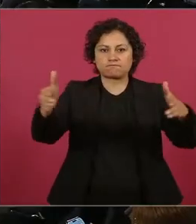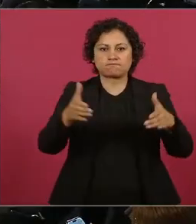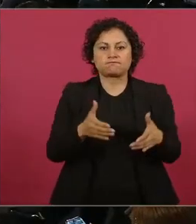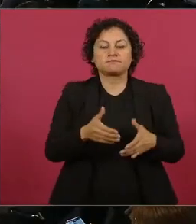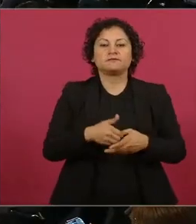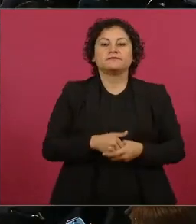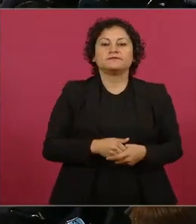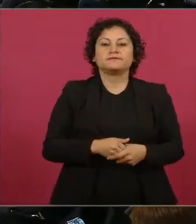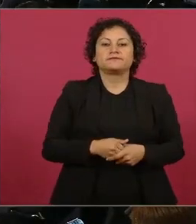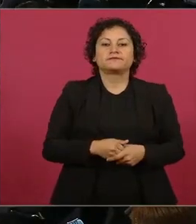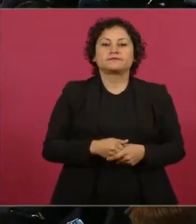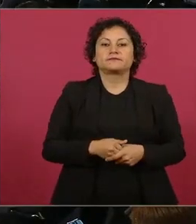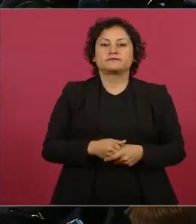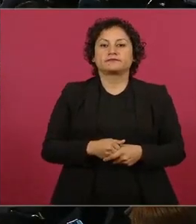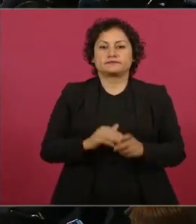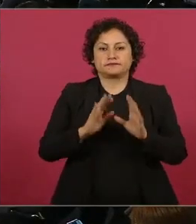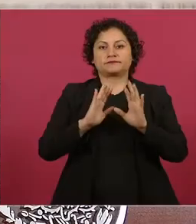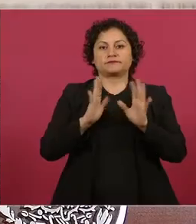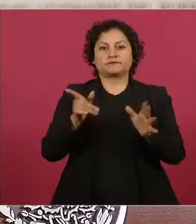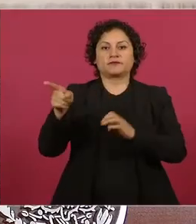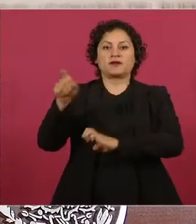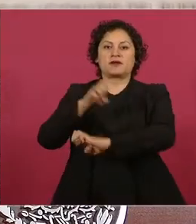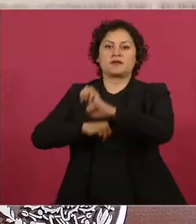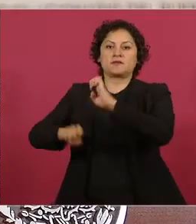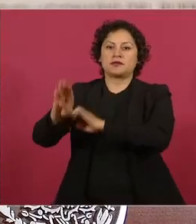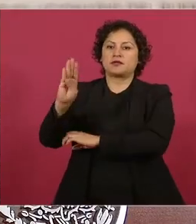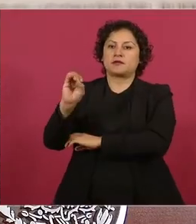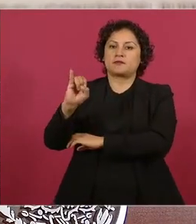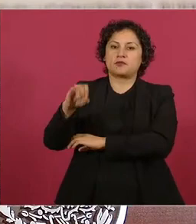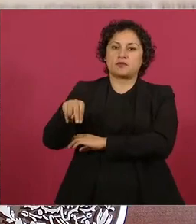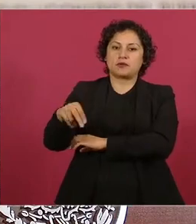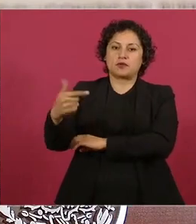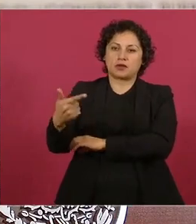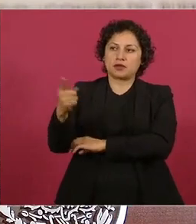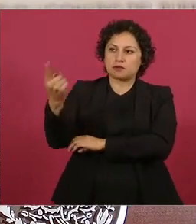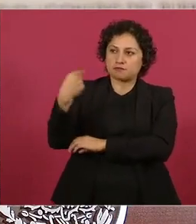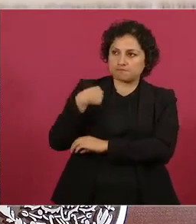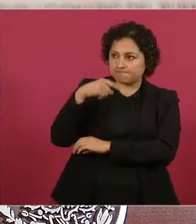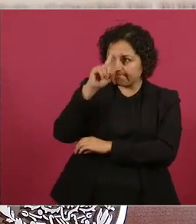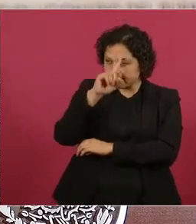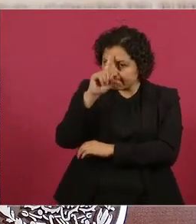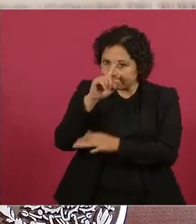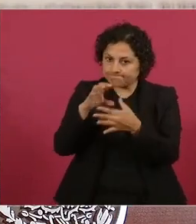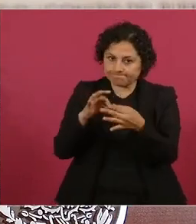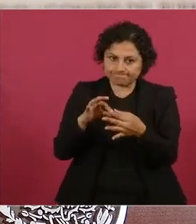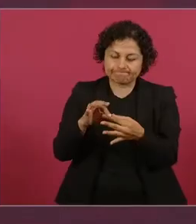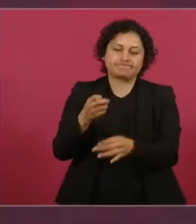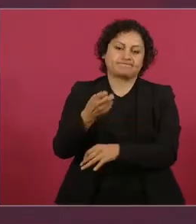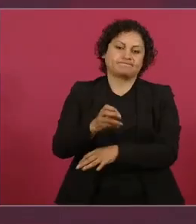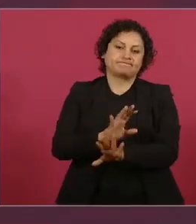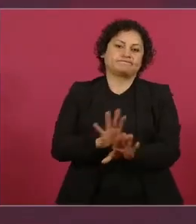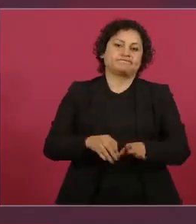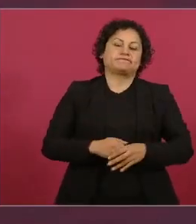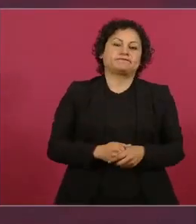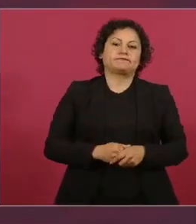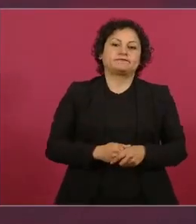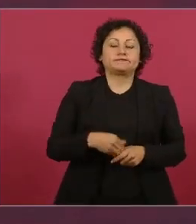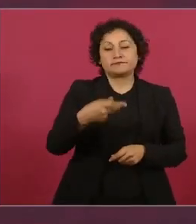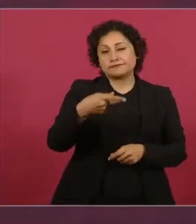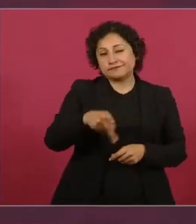se tiene la asesoría de Boeing para este propósito, pero no es